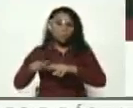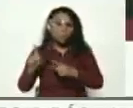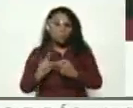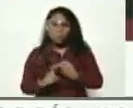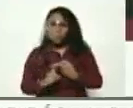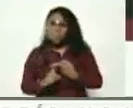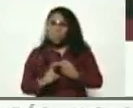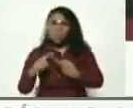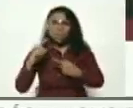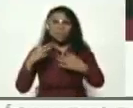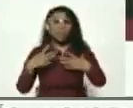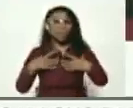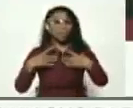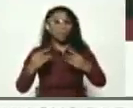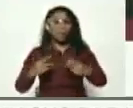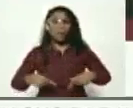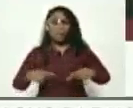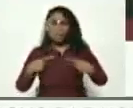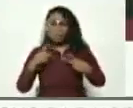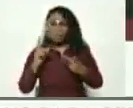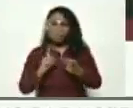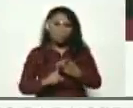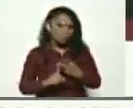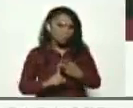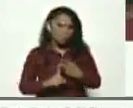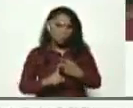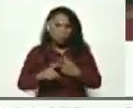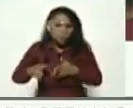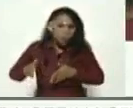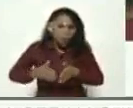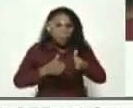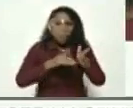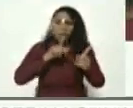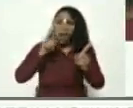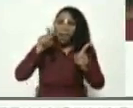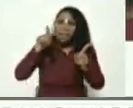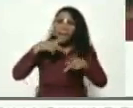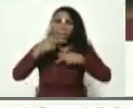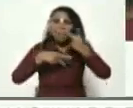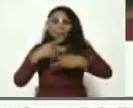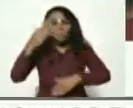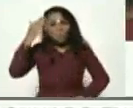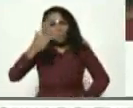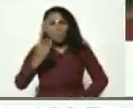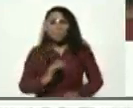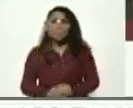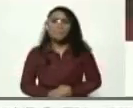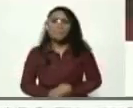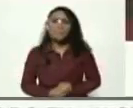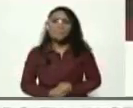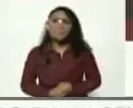su vida como adolescente, ni su trayectoria ya político-militar.